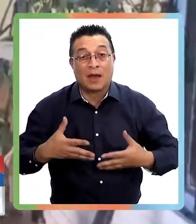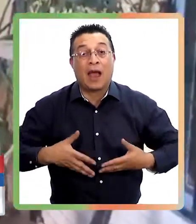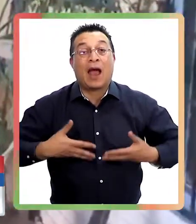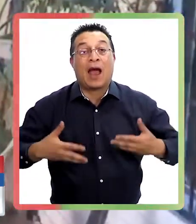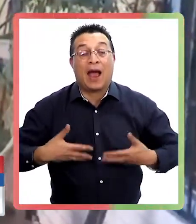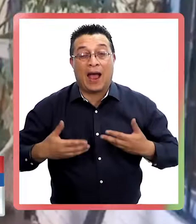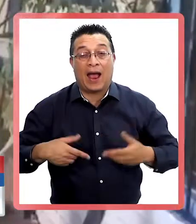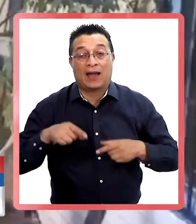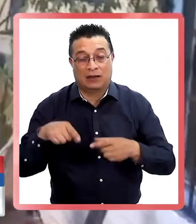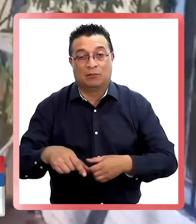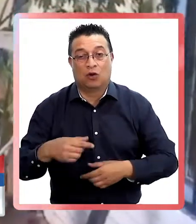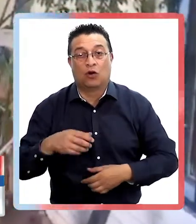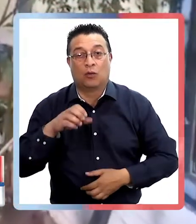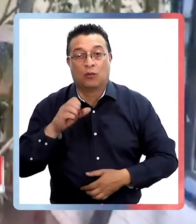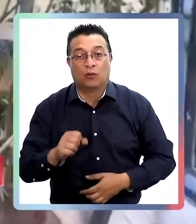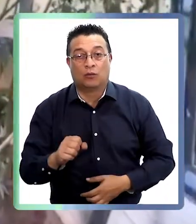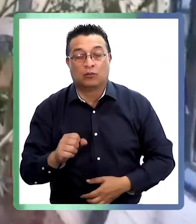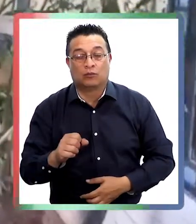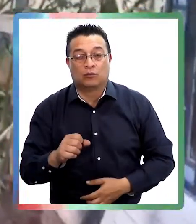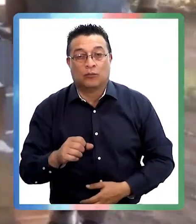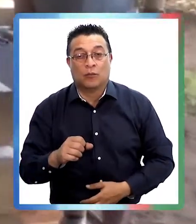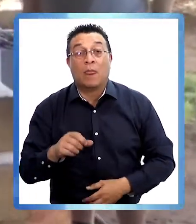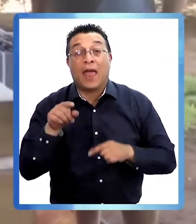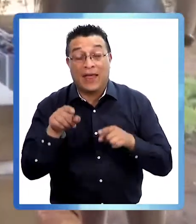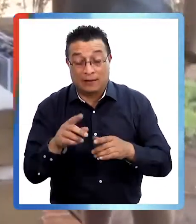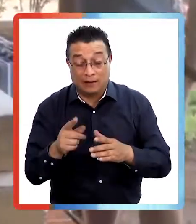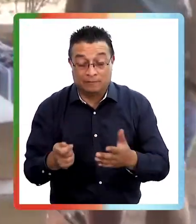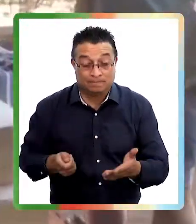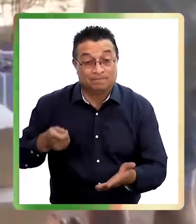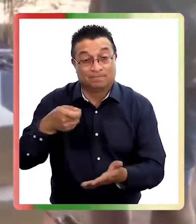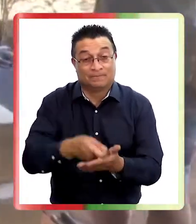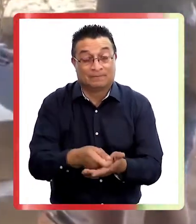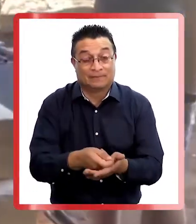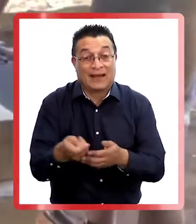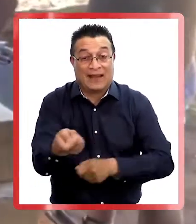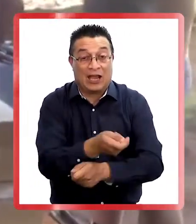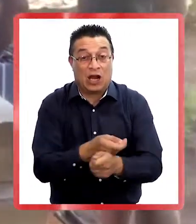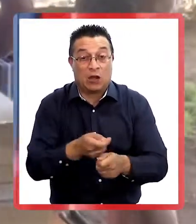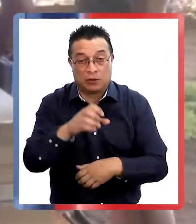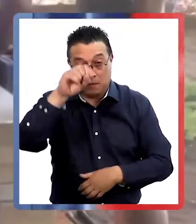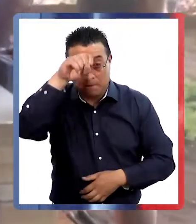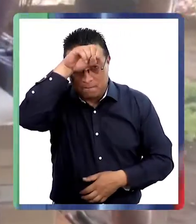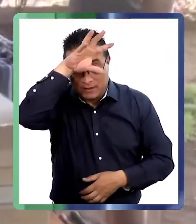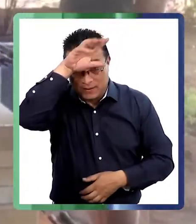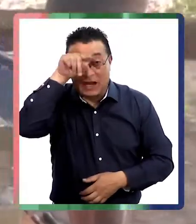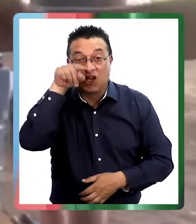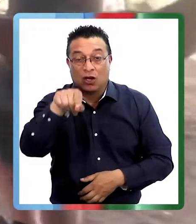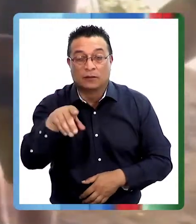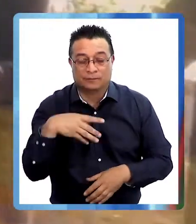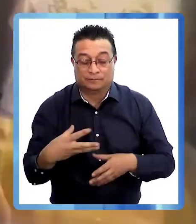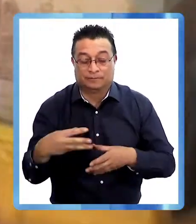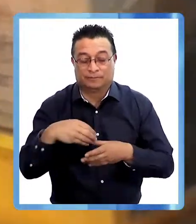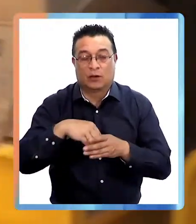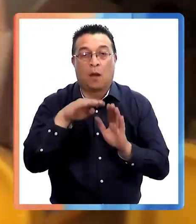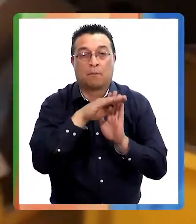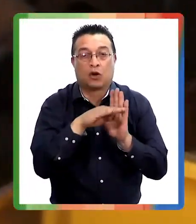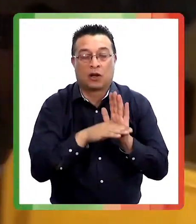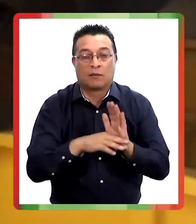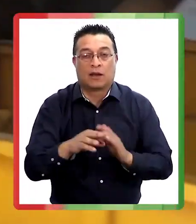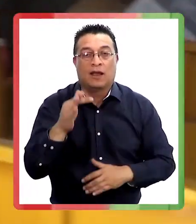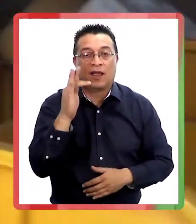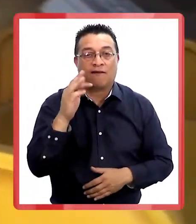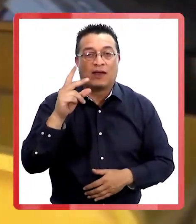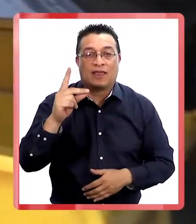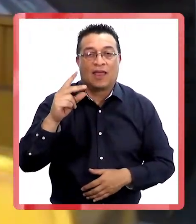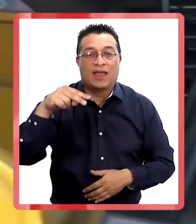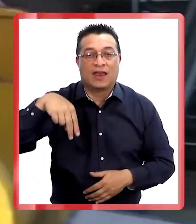trabajar y sacar y dar sustento para nuestra familia. El aporte económico recibido por los mineros se enmarca dentro del programa del